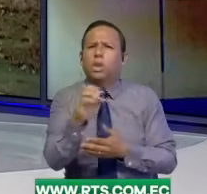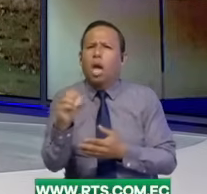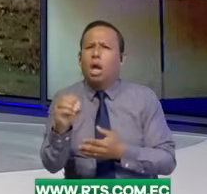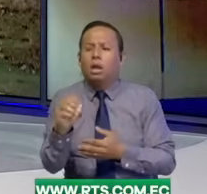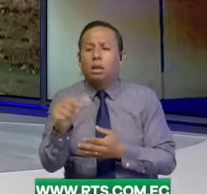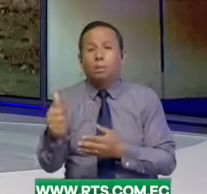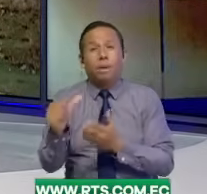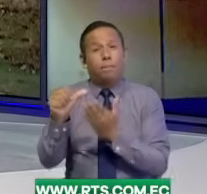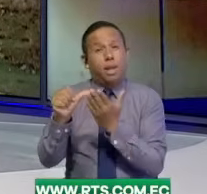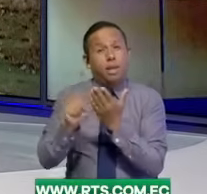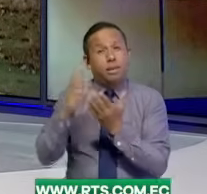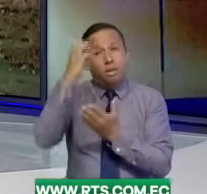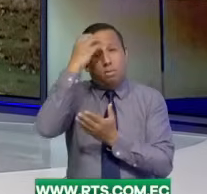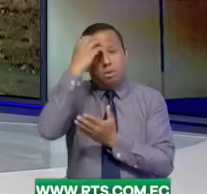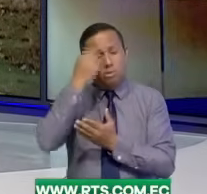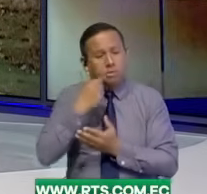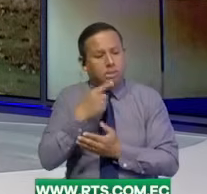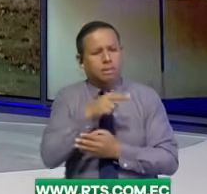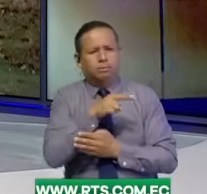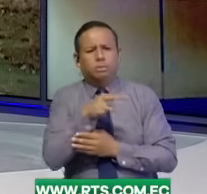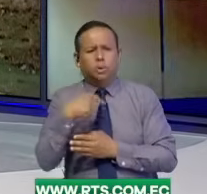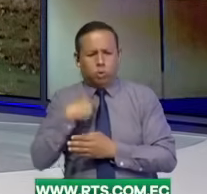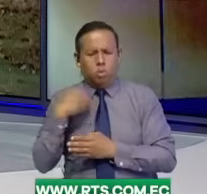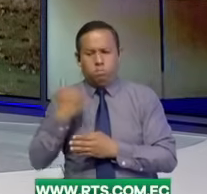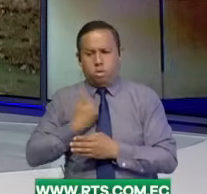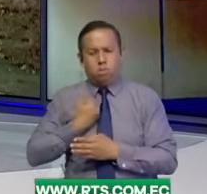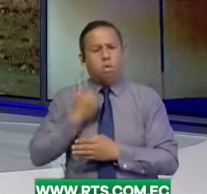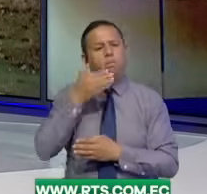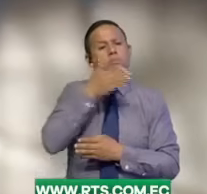Educación afirma que va a recorrer los planteles.